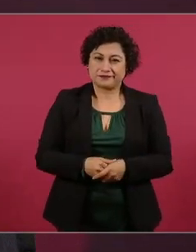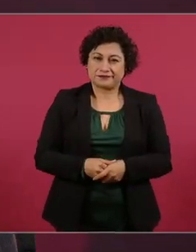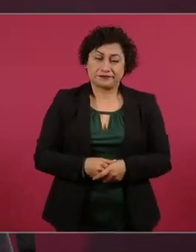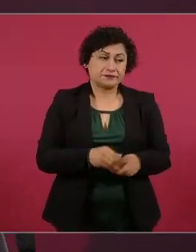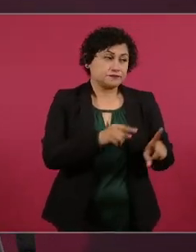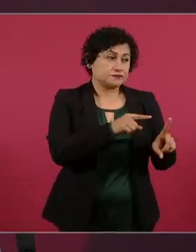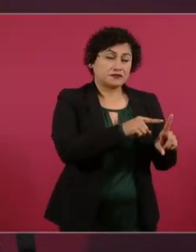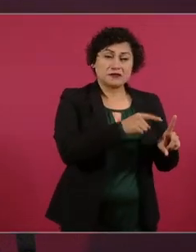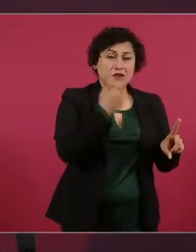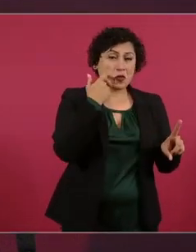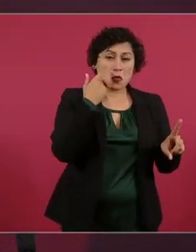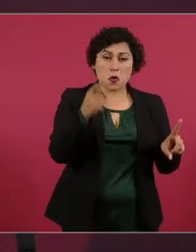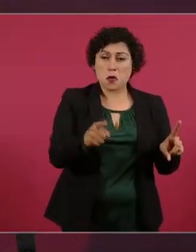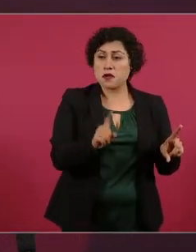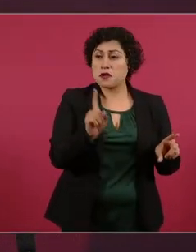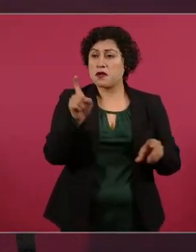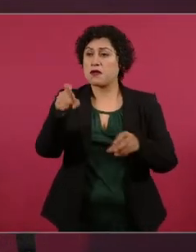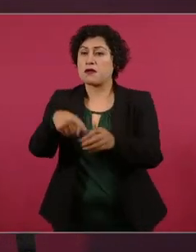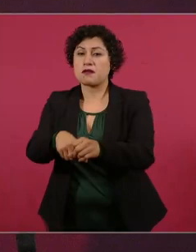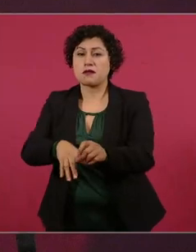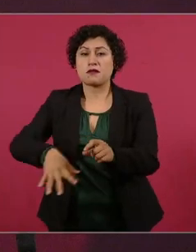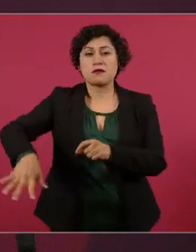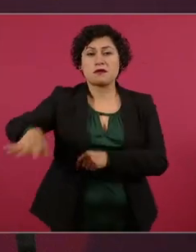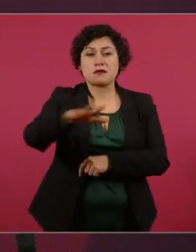pertenecer al pueblo,